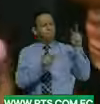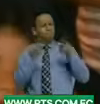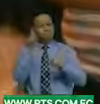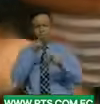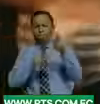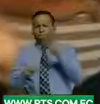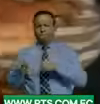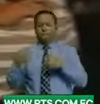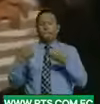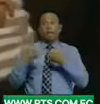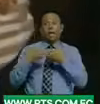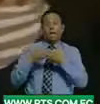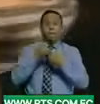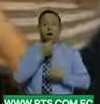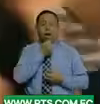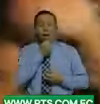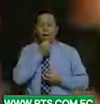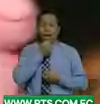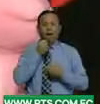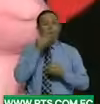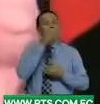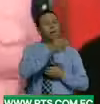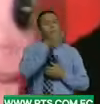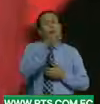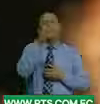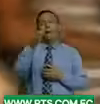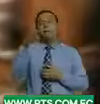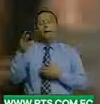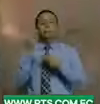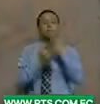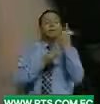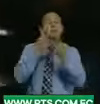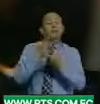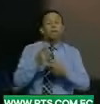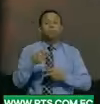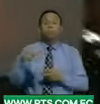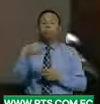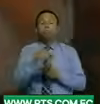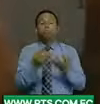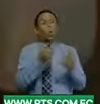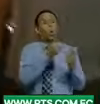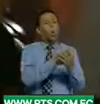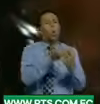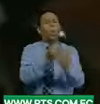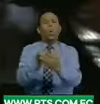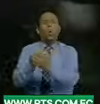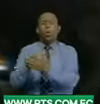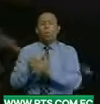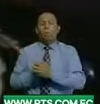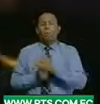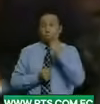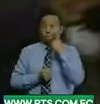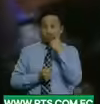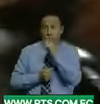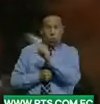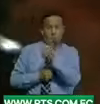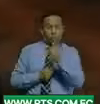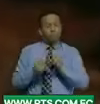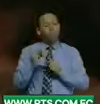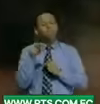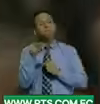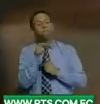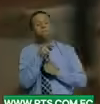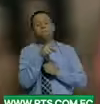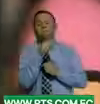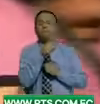el equipo de transmisión que a veces los visitamos en sus barrios y están aquí comprando los monigotes. Del lado acá les mostramos brevemente